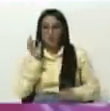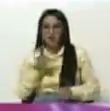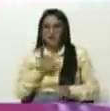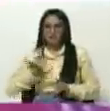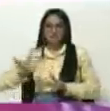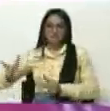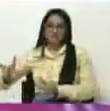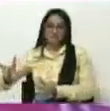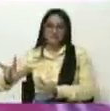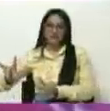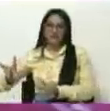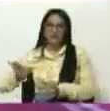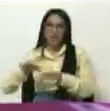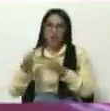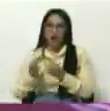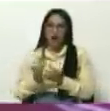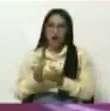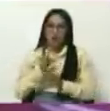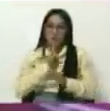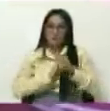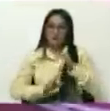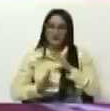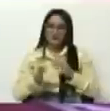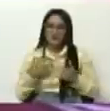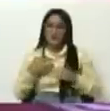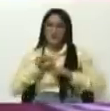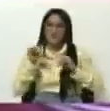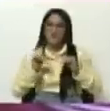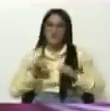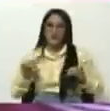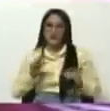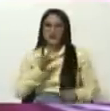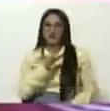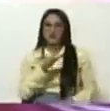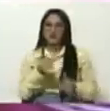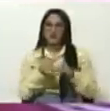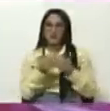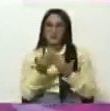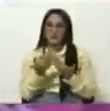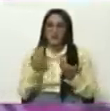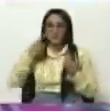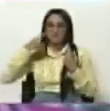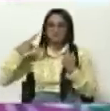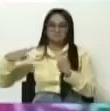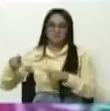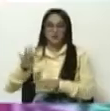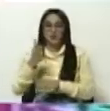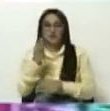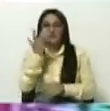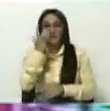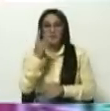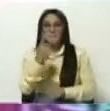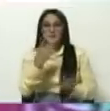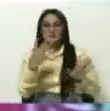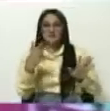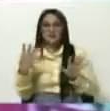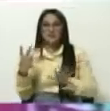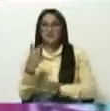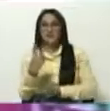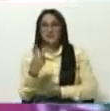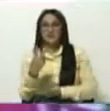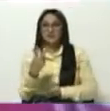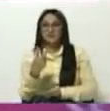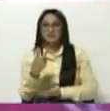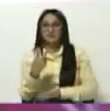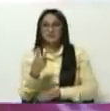mucho y un hogar humilde, pero donde fui muy feliz. Una madrugada, fue el 4 de febrero de 1992.